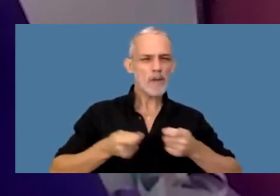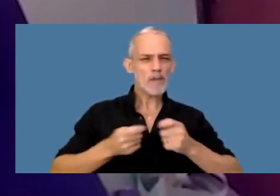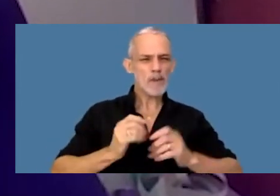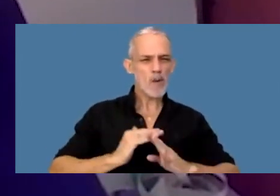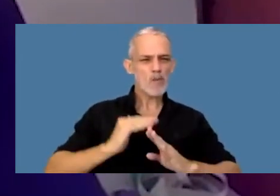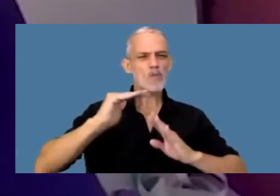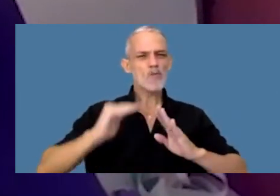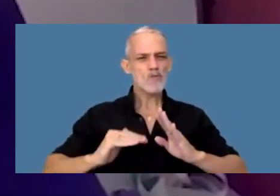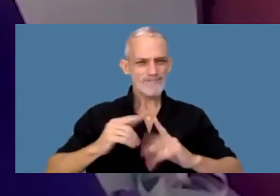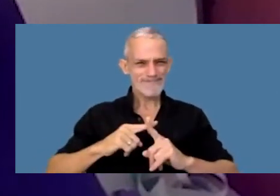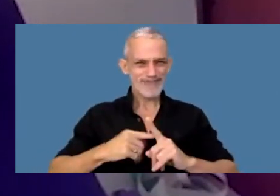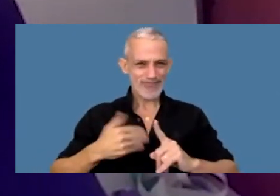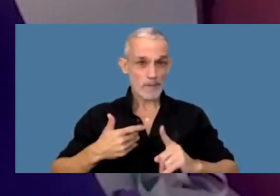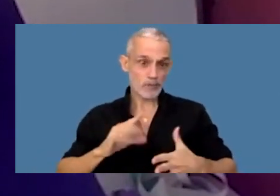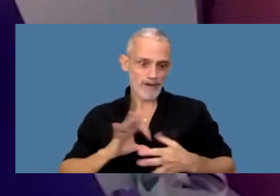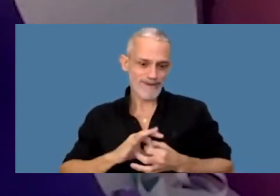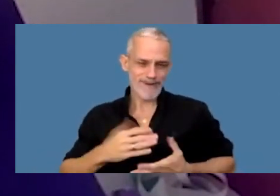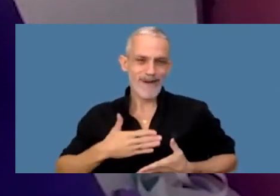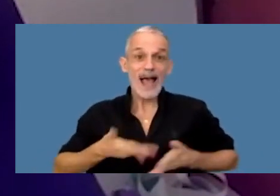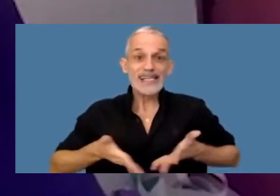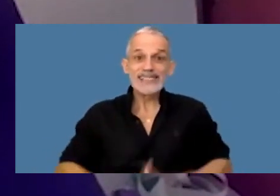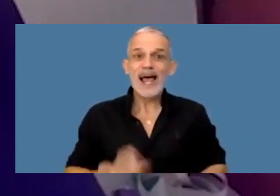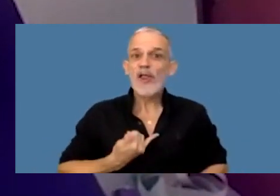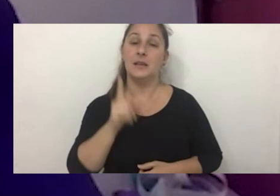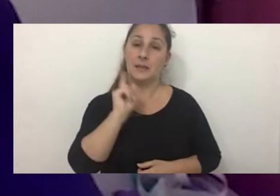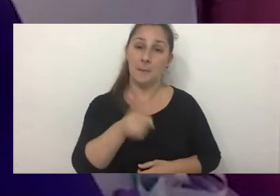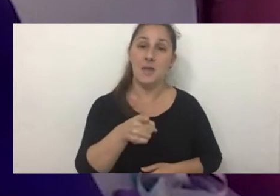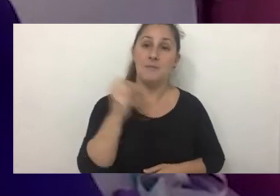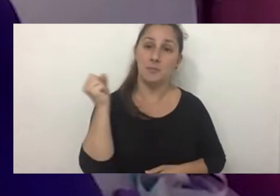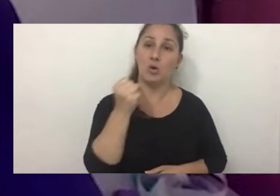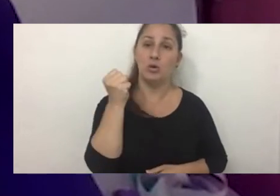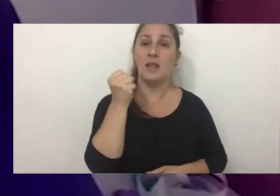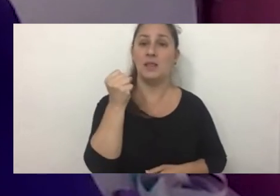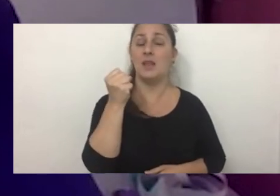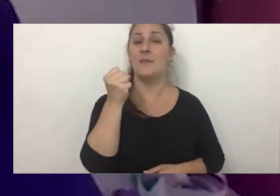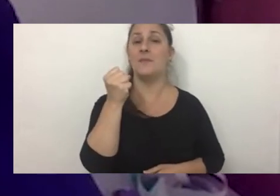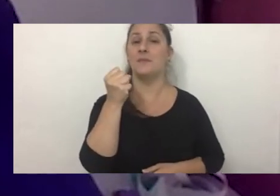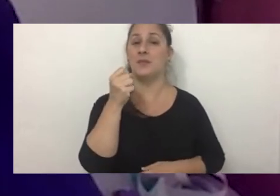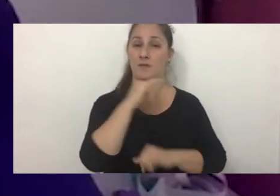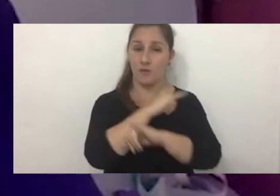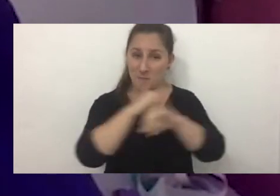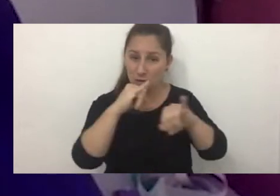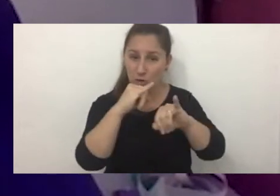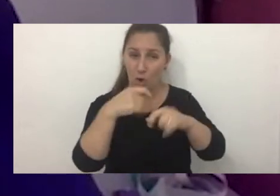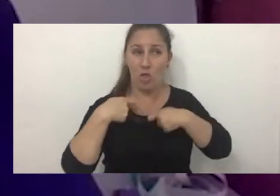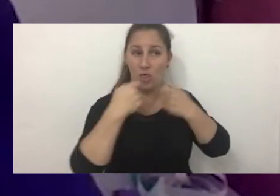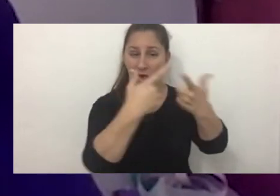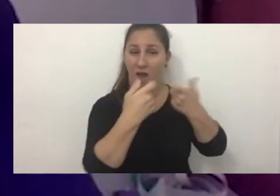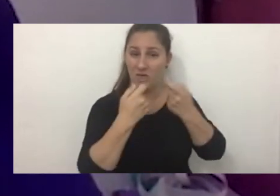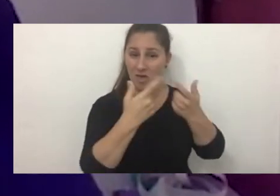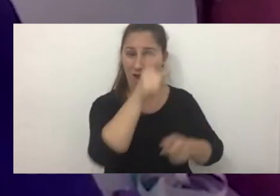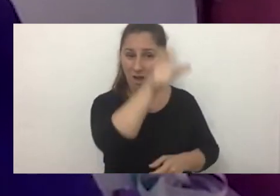decisión, teniendo en cuenta, obviamente, como siempre digo, los deseos y elecciones previas de la